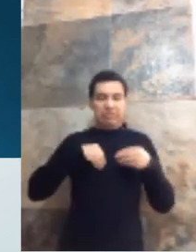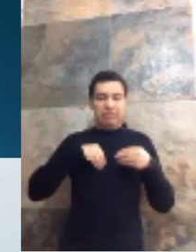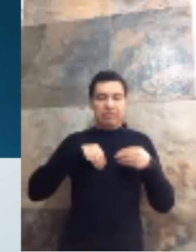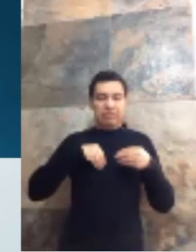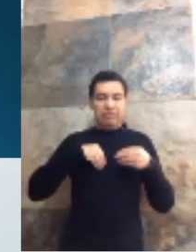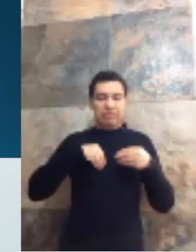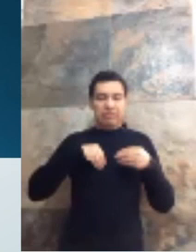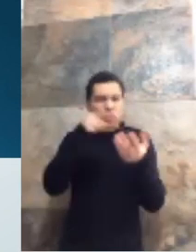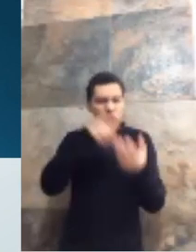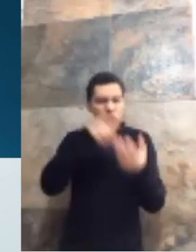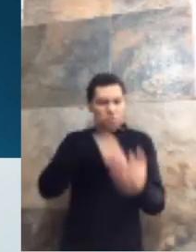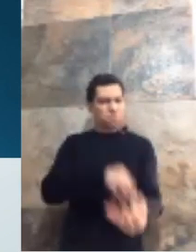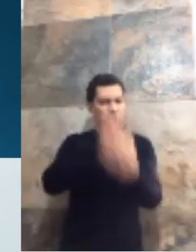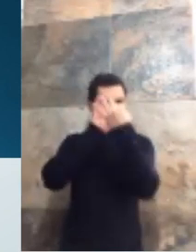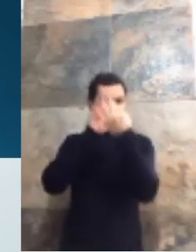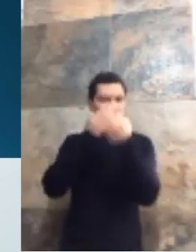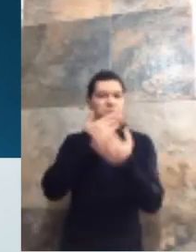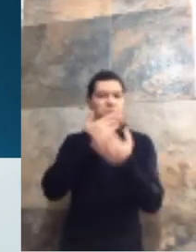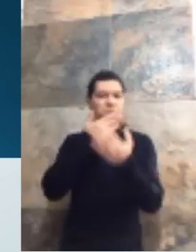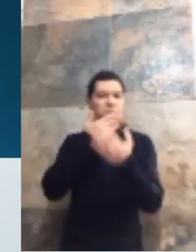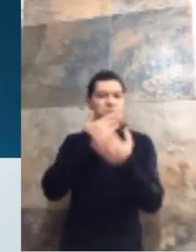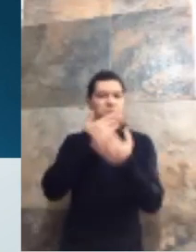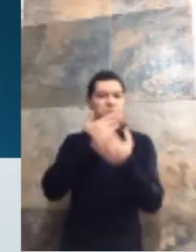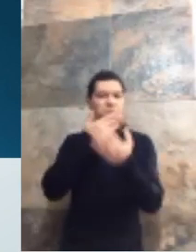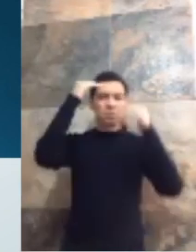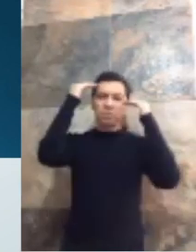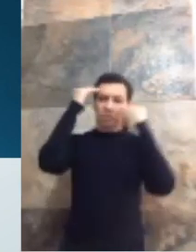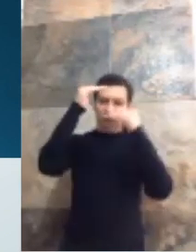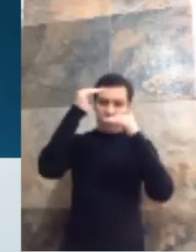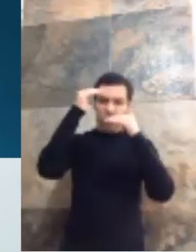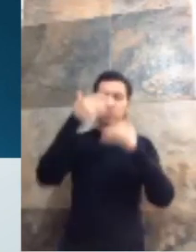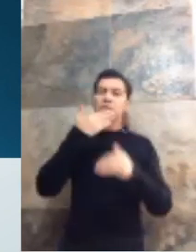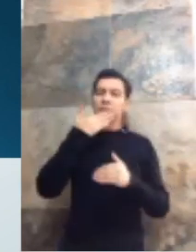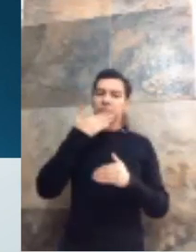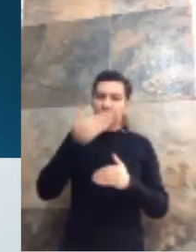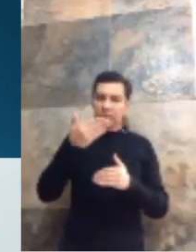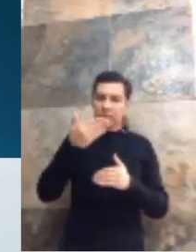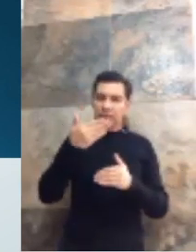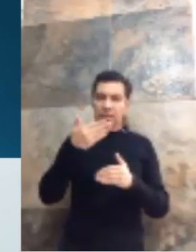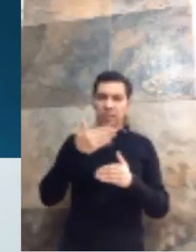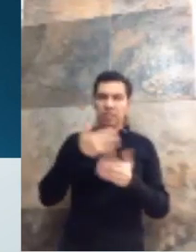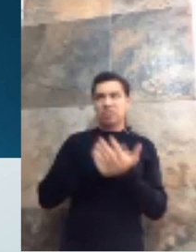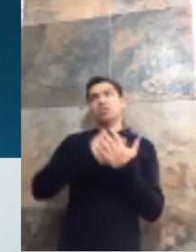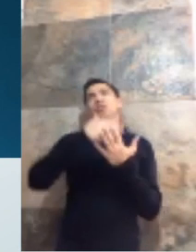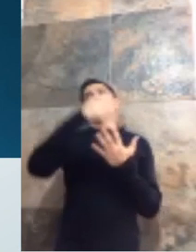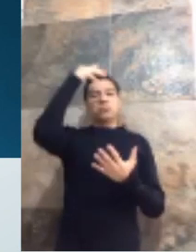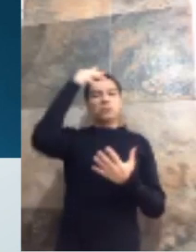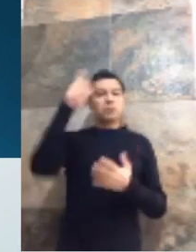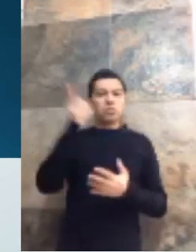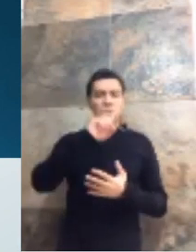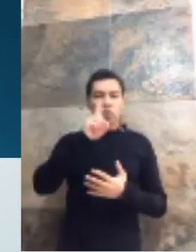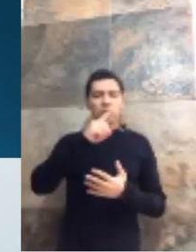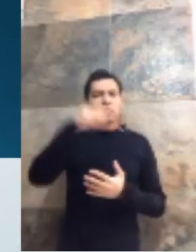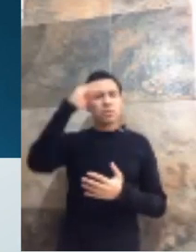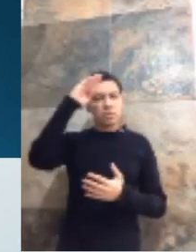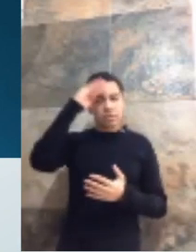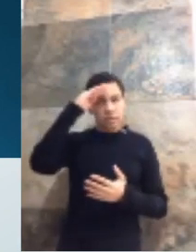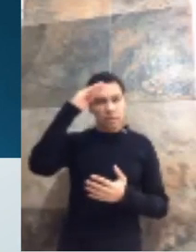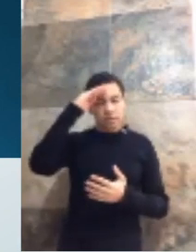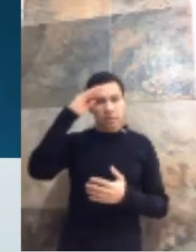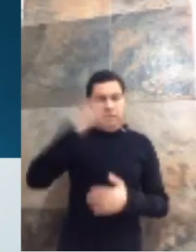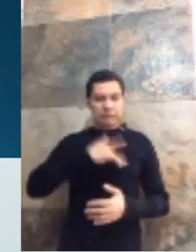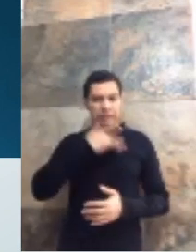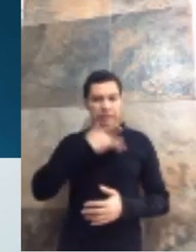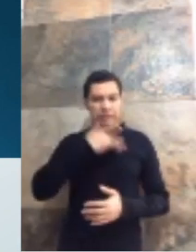esa conducta en la gran mayoría de la gente, gran mayoría es conducta que se